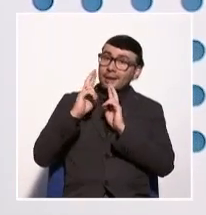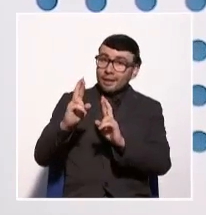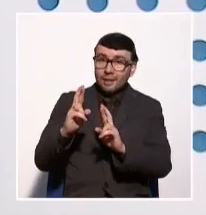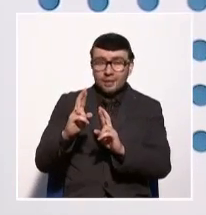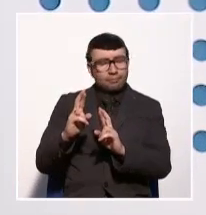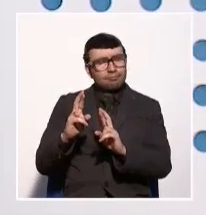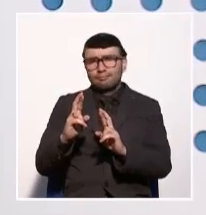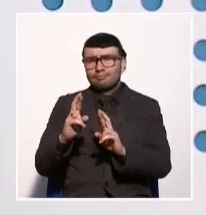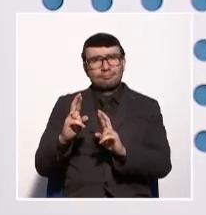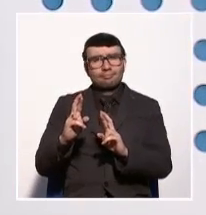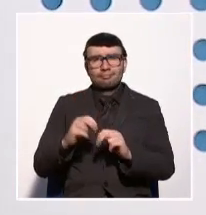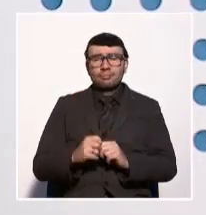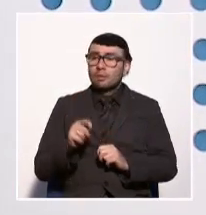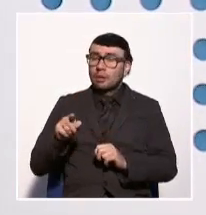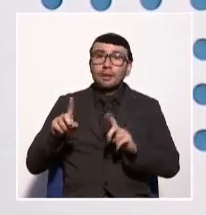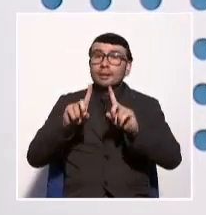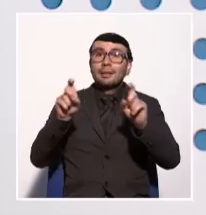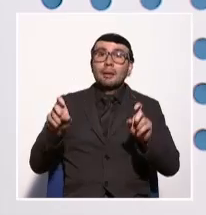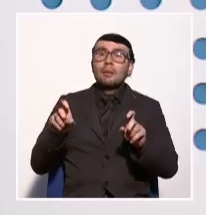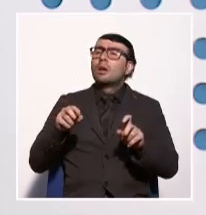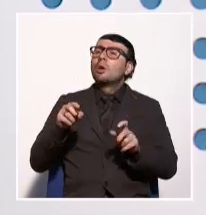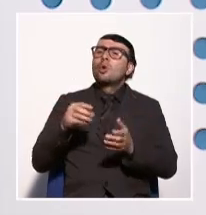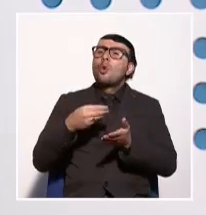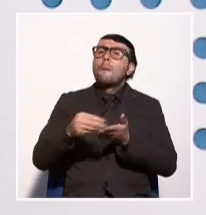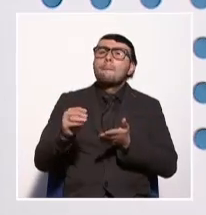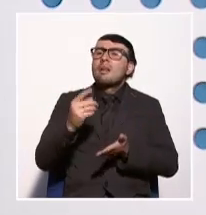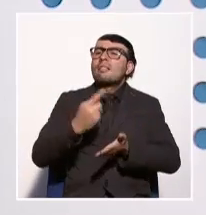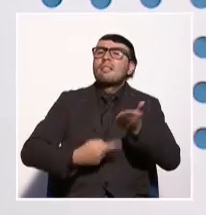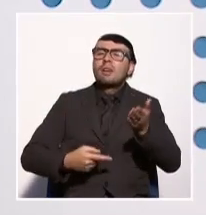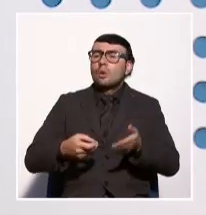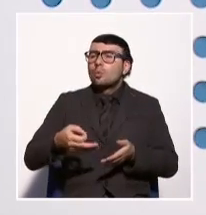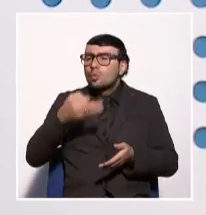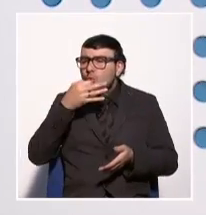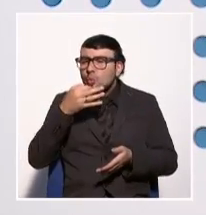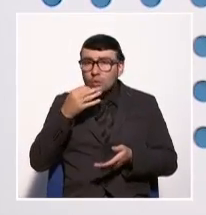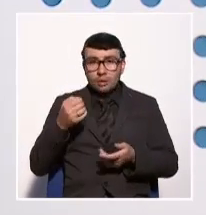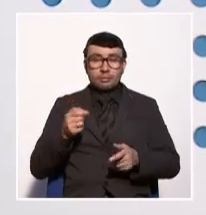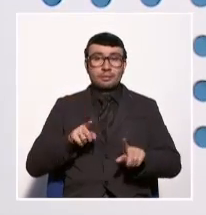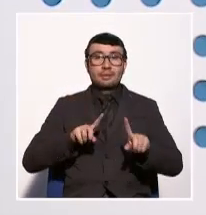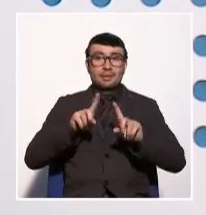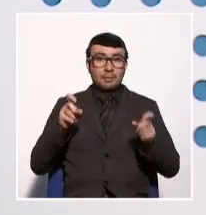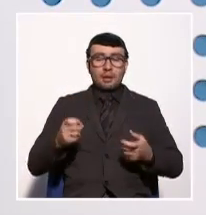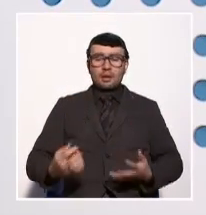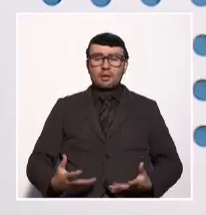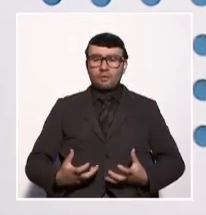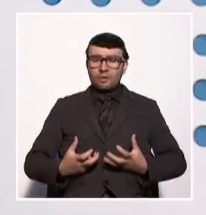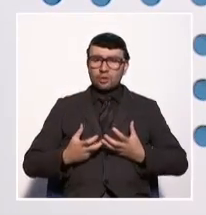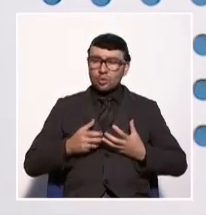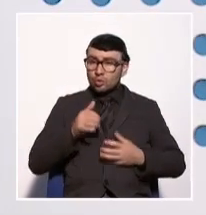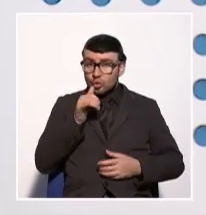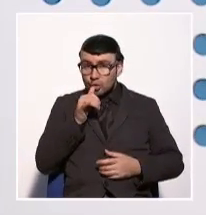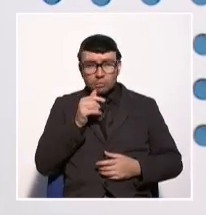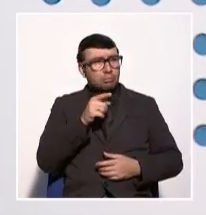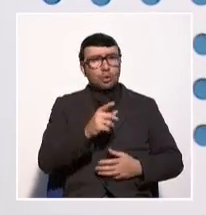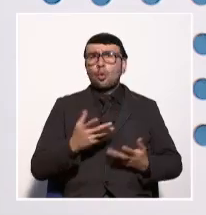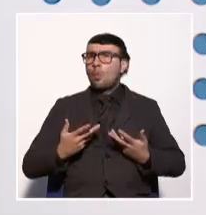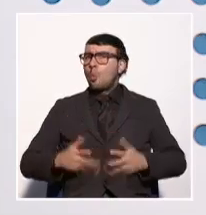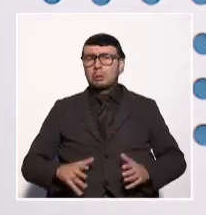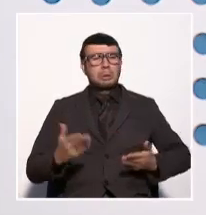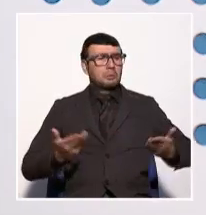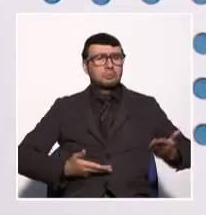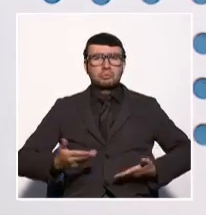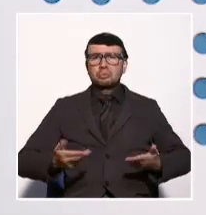porque es que el tema no es y tratar la infección urinaria eso se lo tratan en cualquier droguería